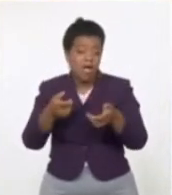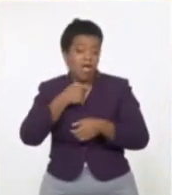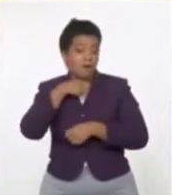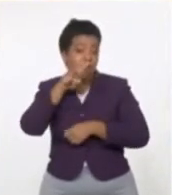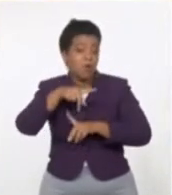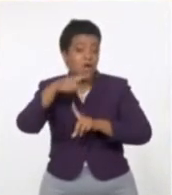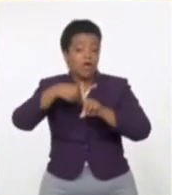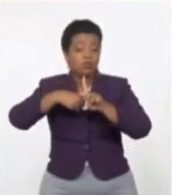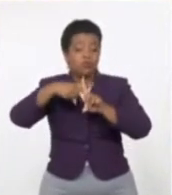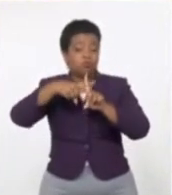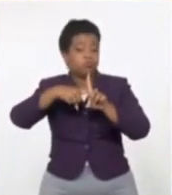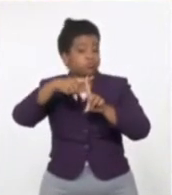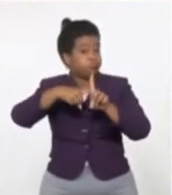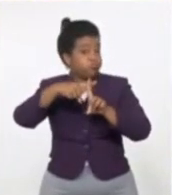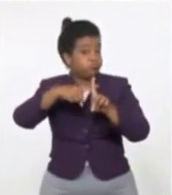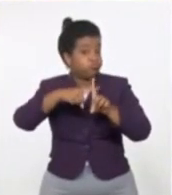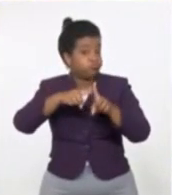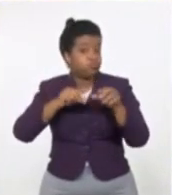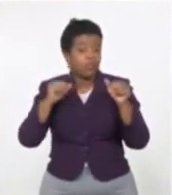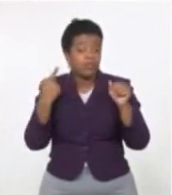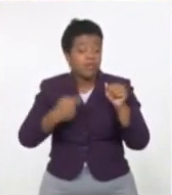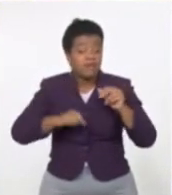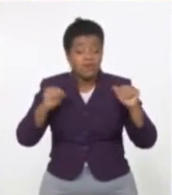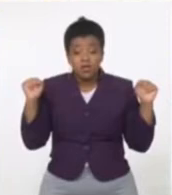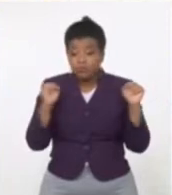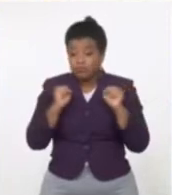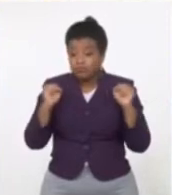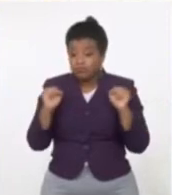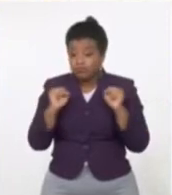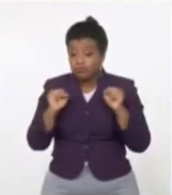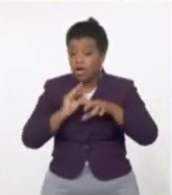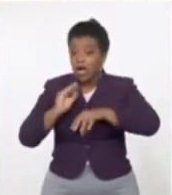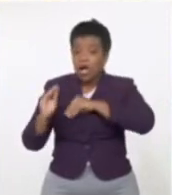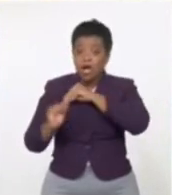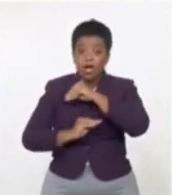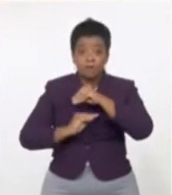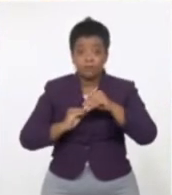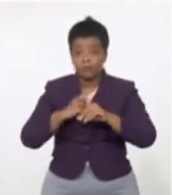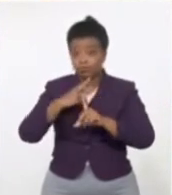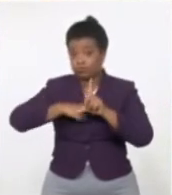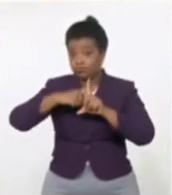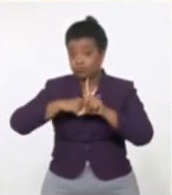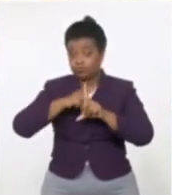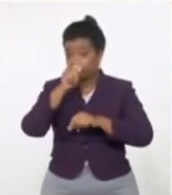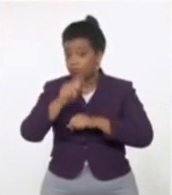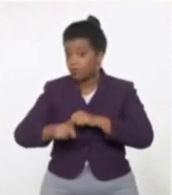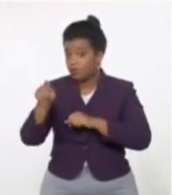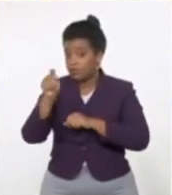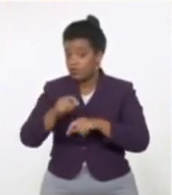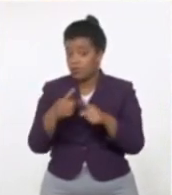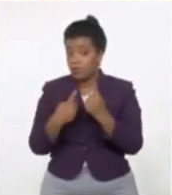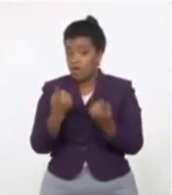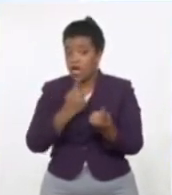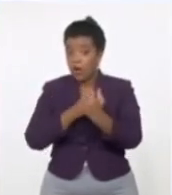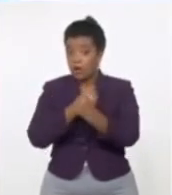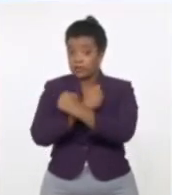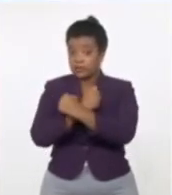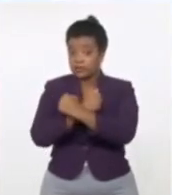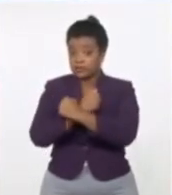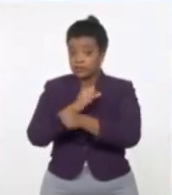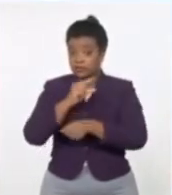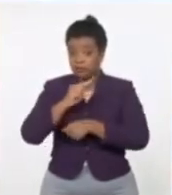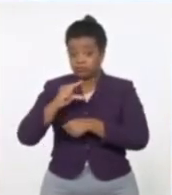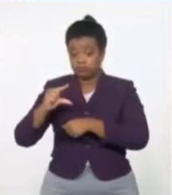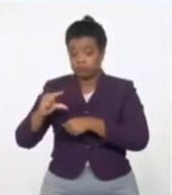se hicieron comprobaciones que no hubiera variaciones de la temperatura para que no pudiera existir algún peligro de que hubiera ruptura de la cadena de